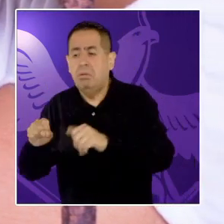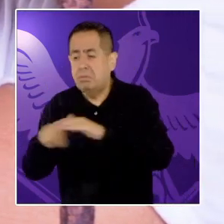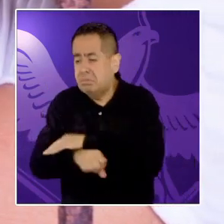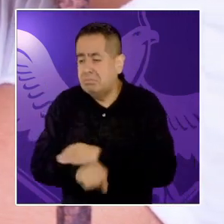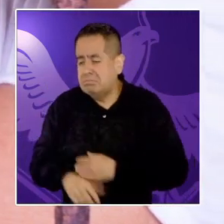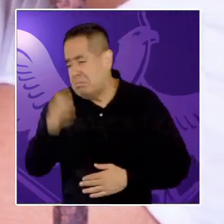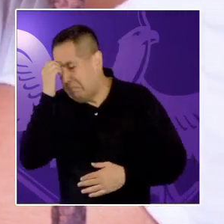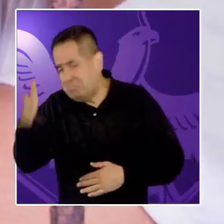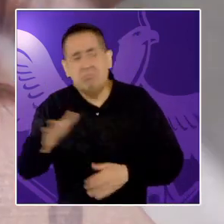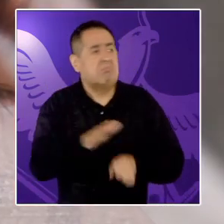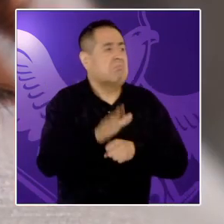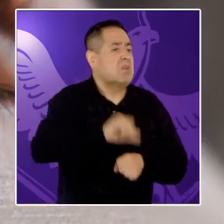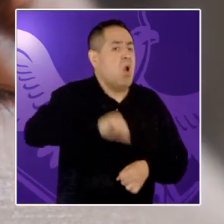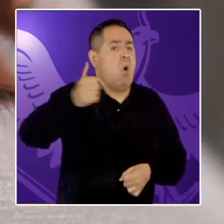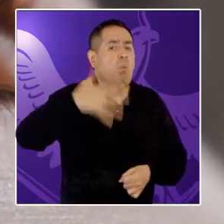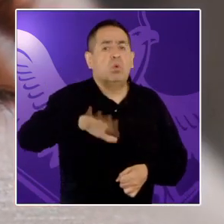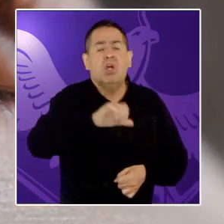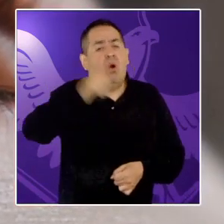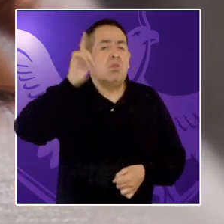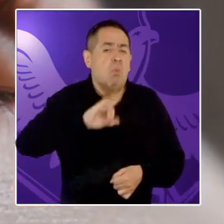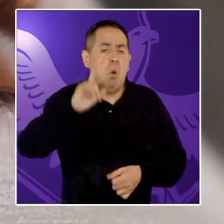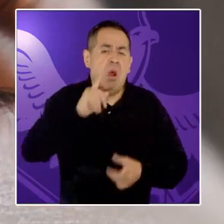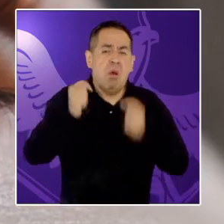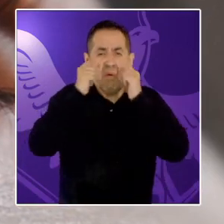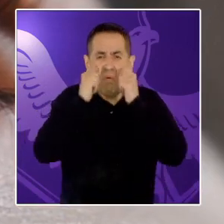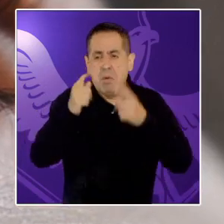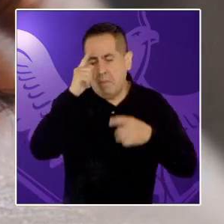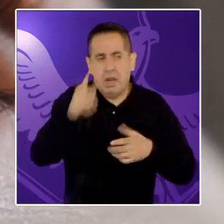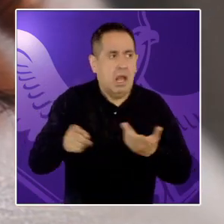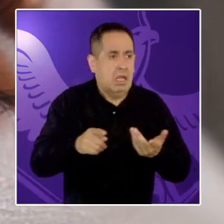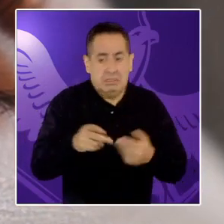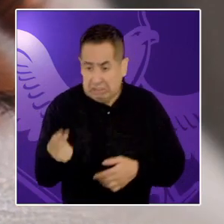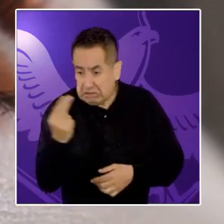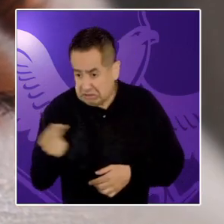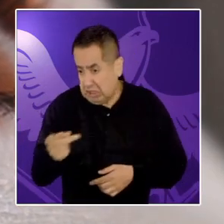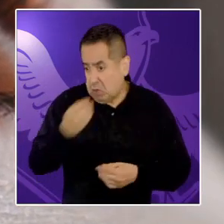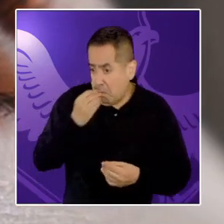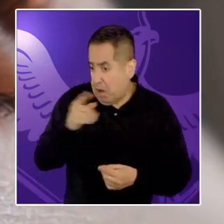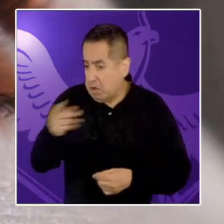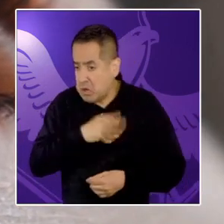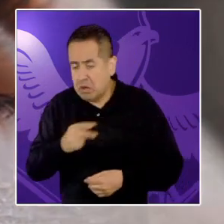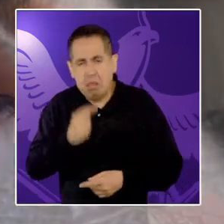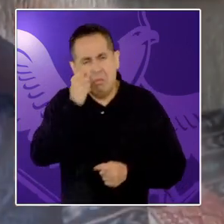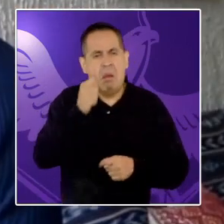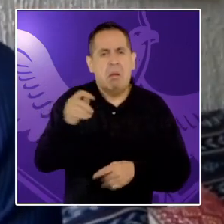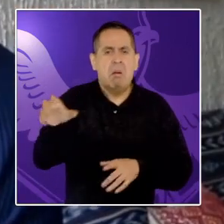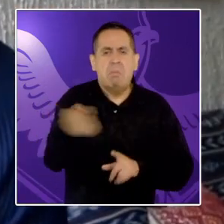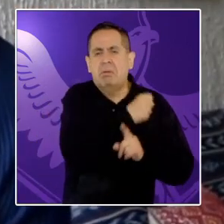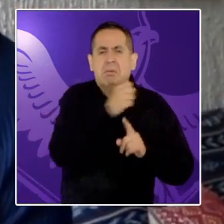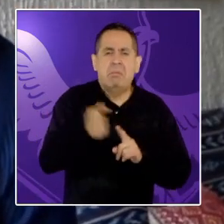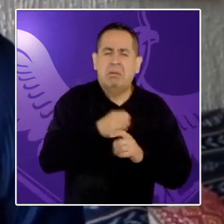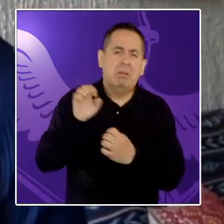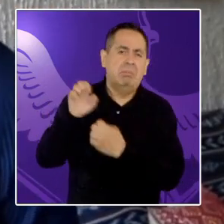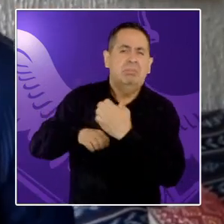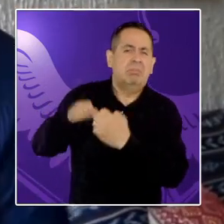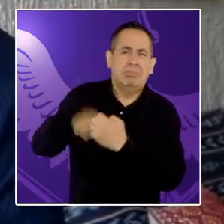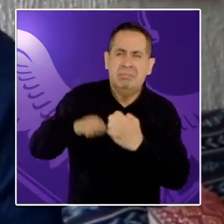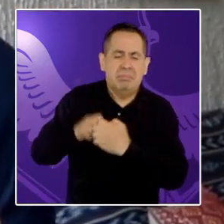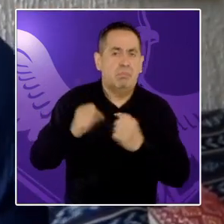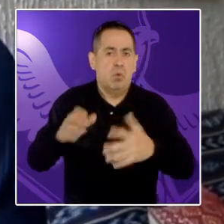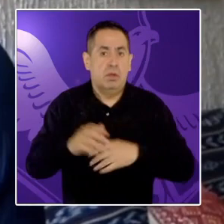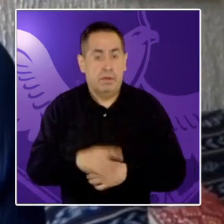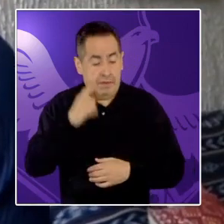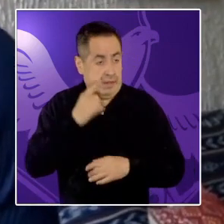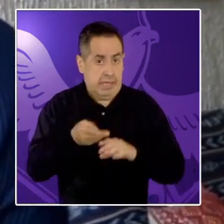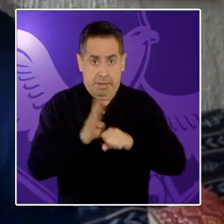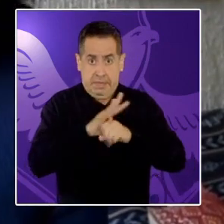más mujeres que necesiten arriesgar su vida para llevar comida a sus hijos e hijas. Por esta razón, desde hace varios años, mucho